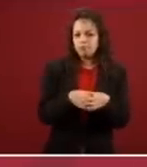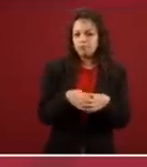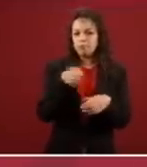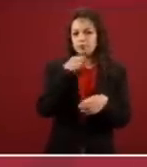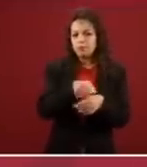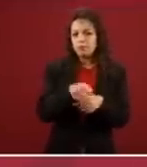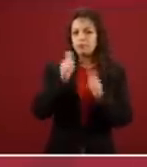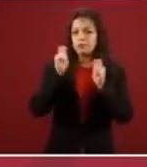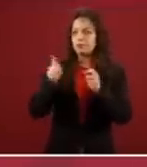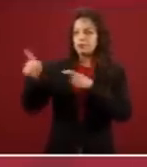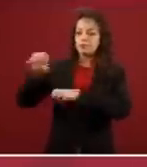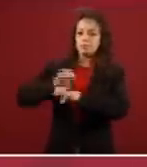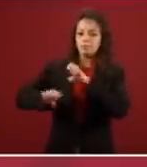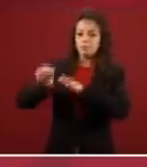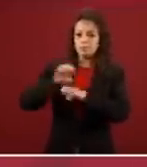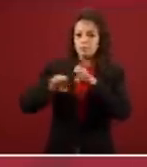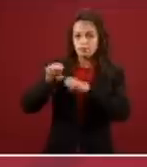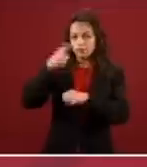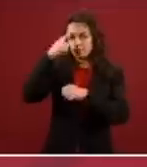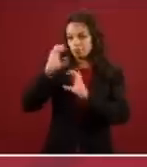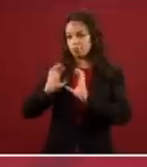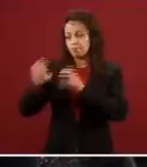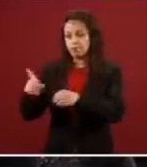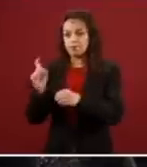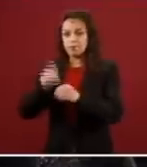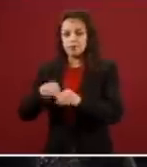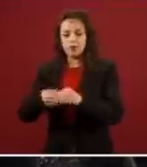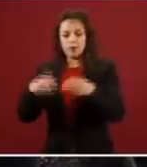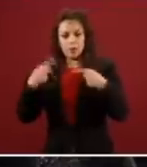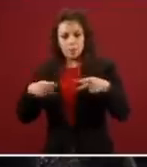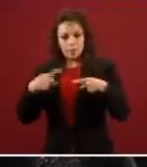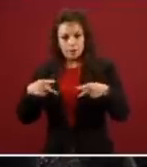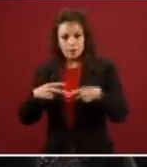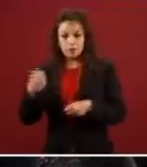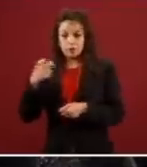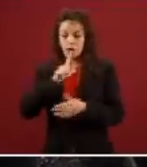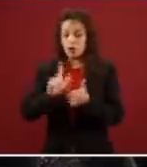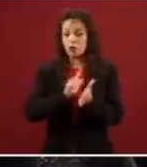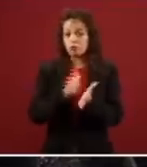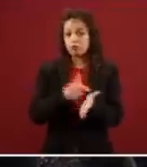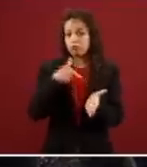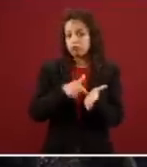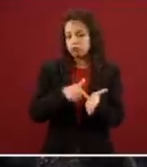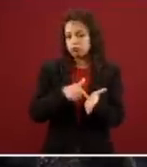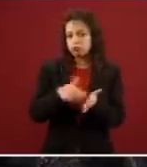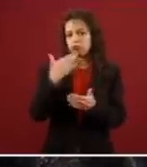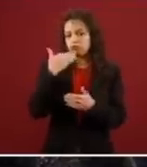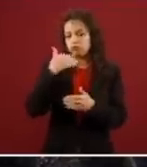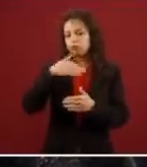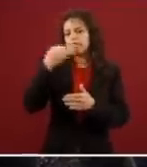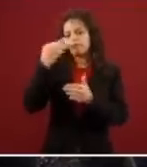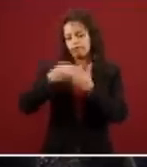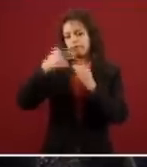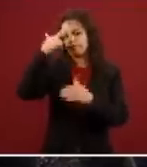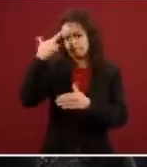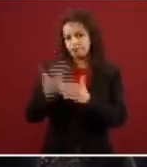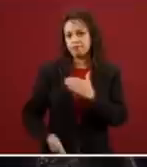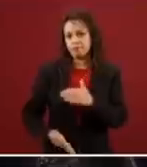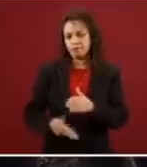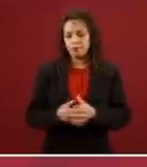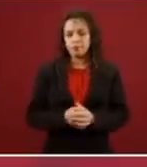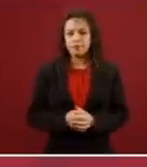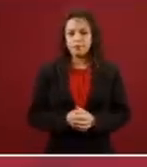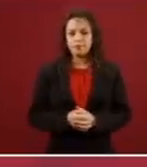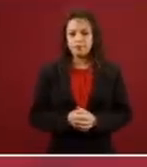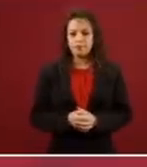el servicio de tercerización ilegal, es decir, que constituyen empresas con testaferros,